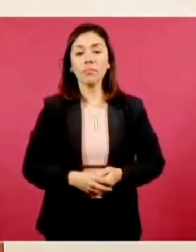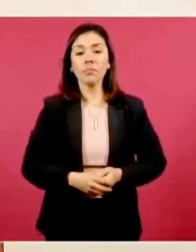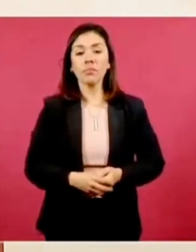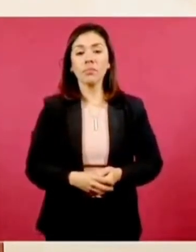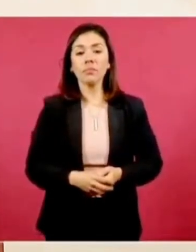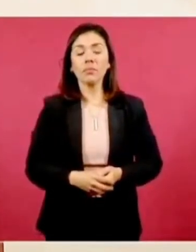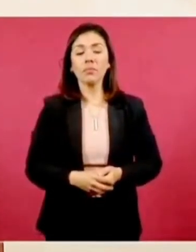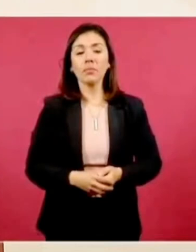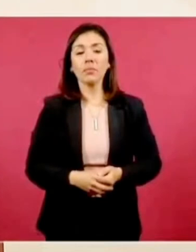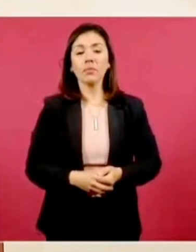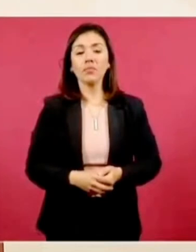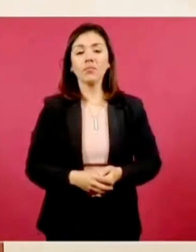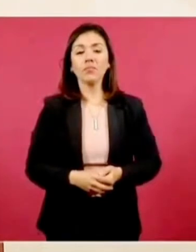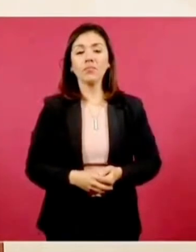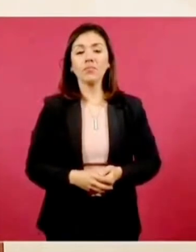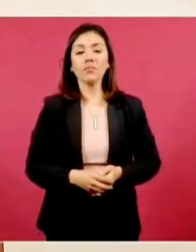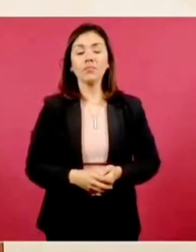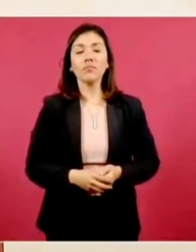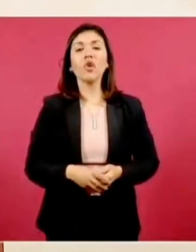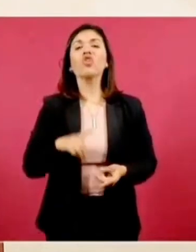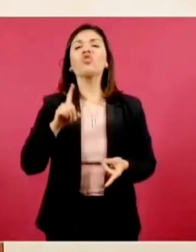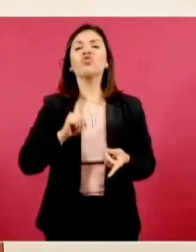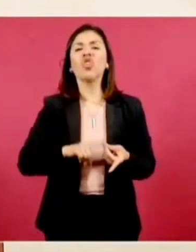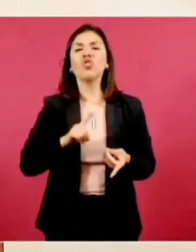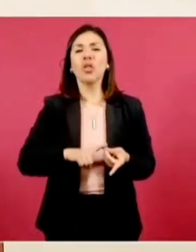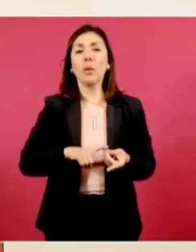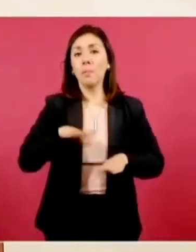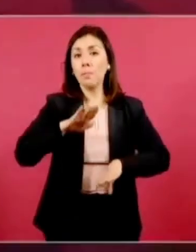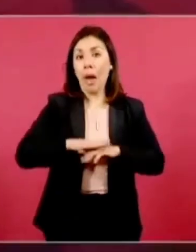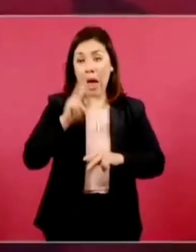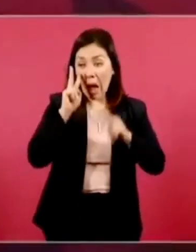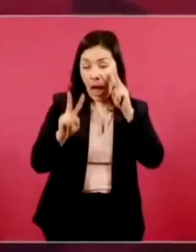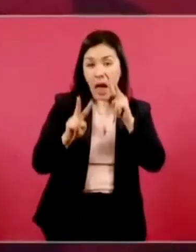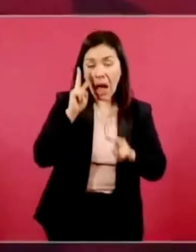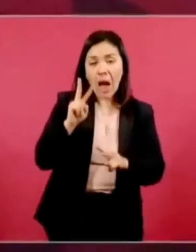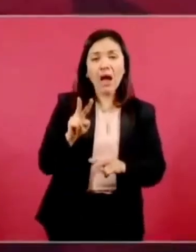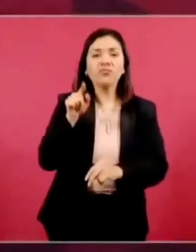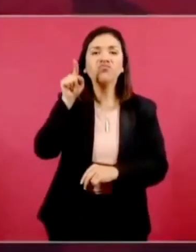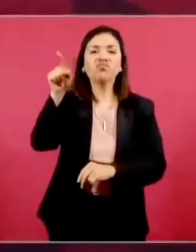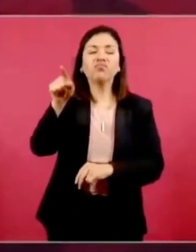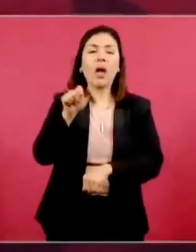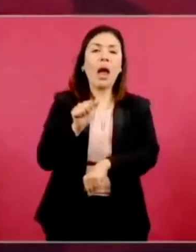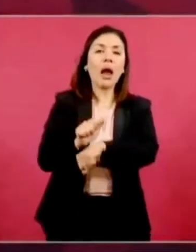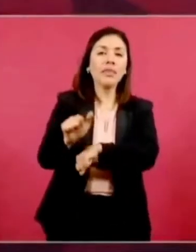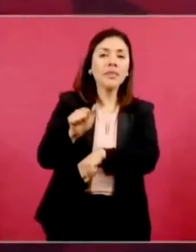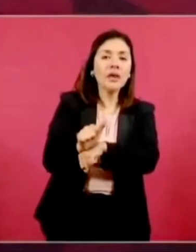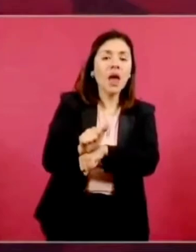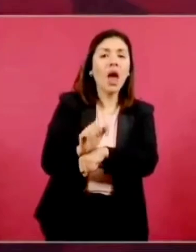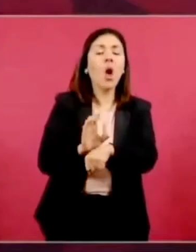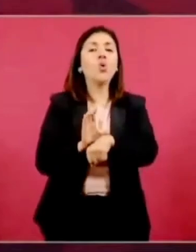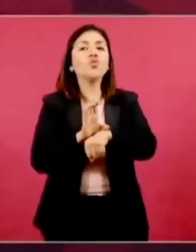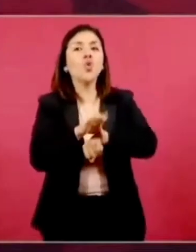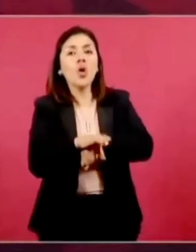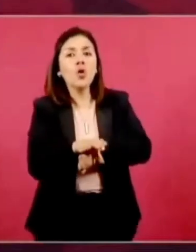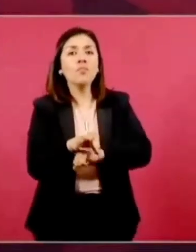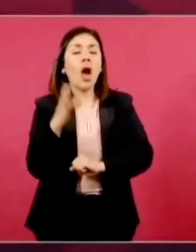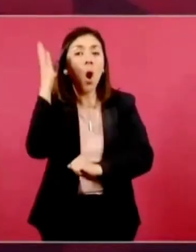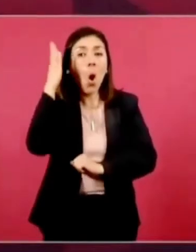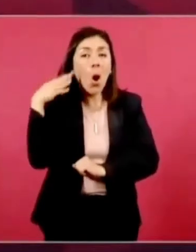se dieron en Argentina, en Colombia, hasta en Holanda.